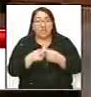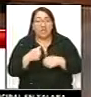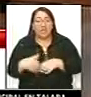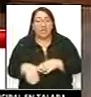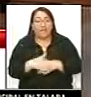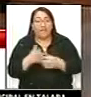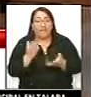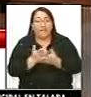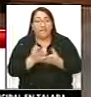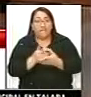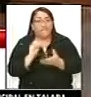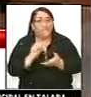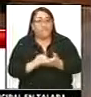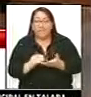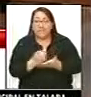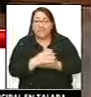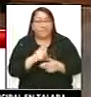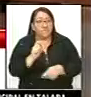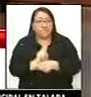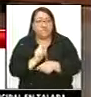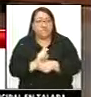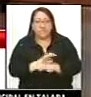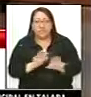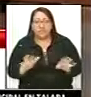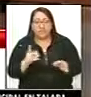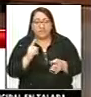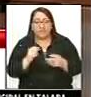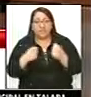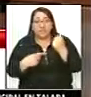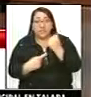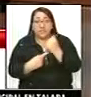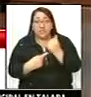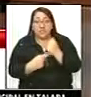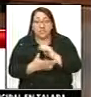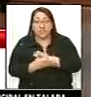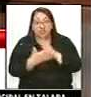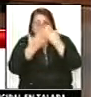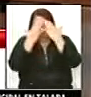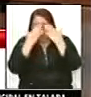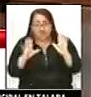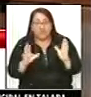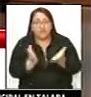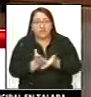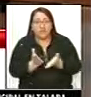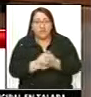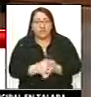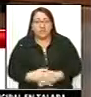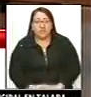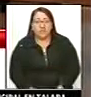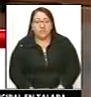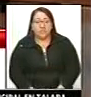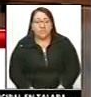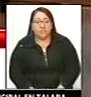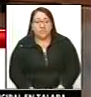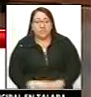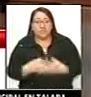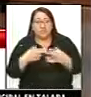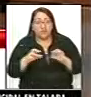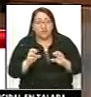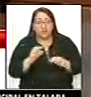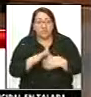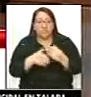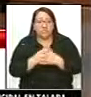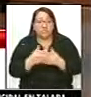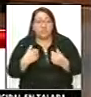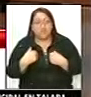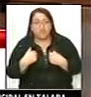Los colegios no han sido centros de enseñanza para tecnología. En la mayoría de los colegios, sean públicos, que tienen